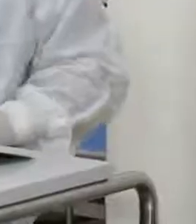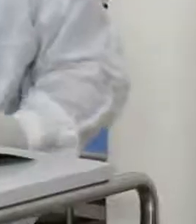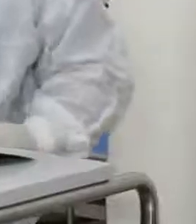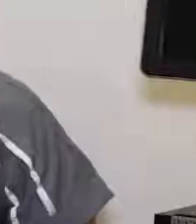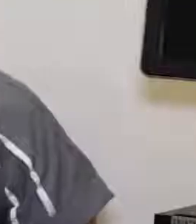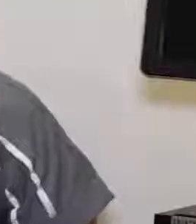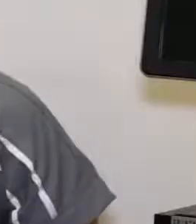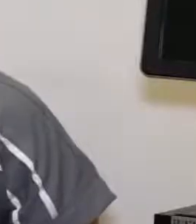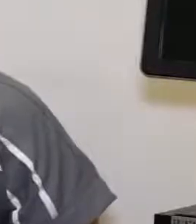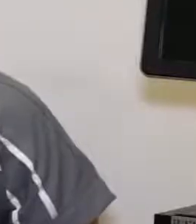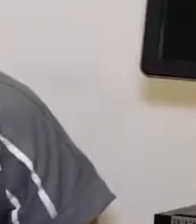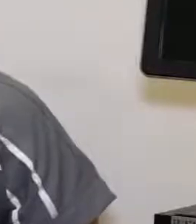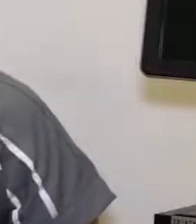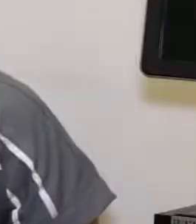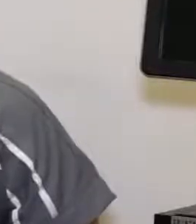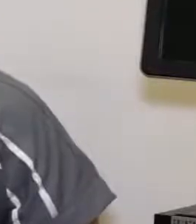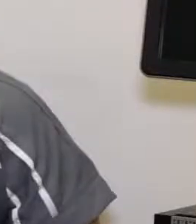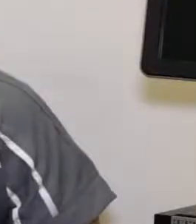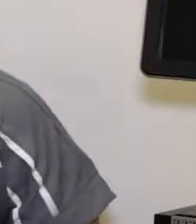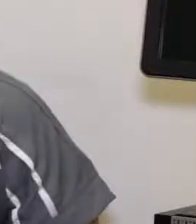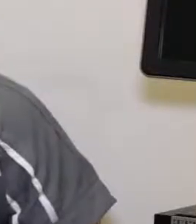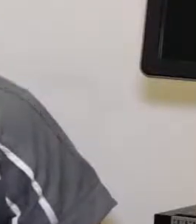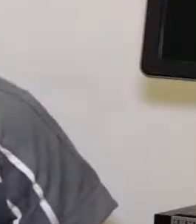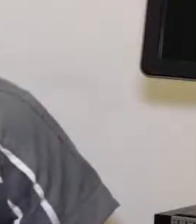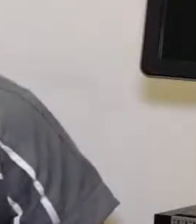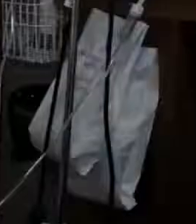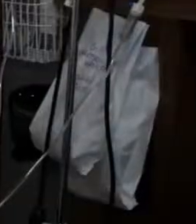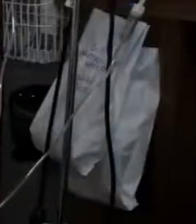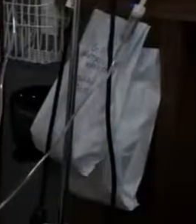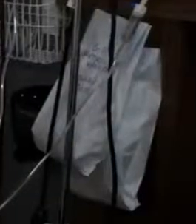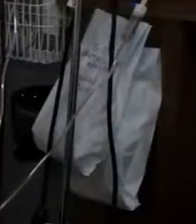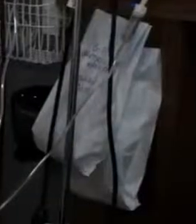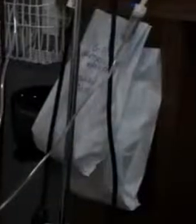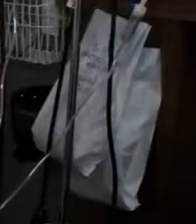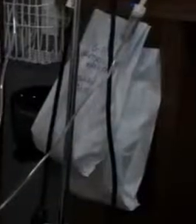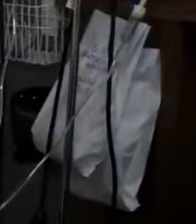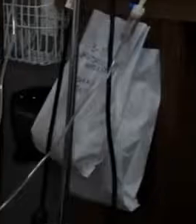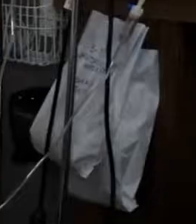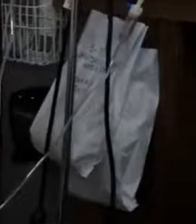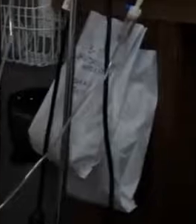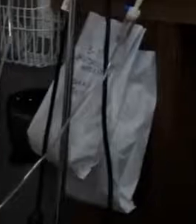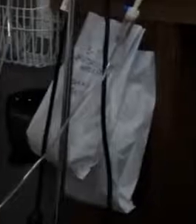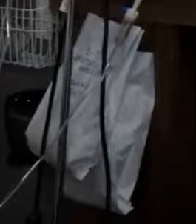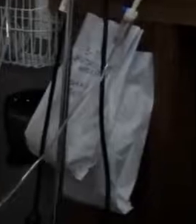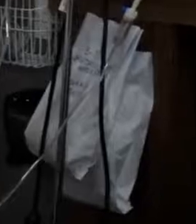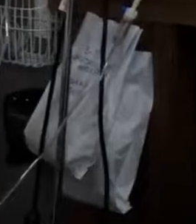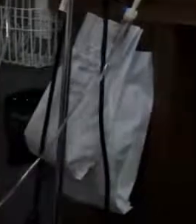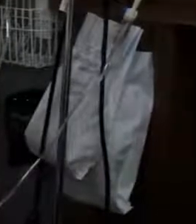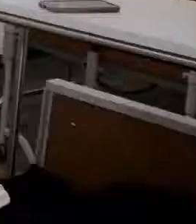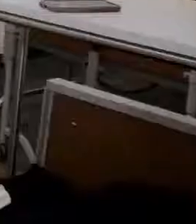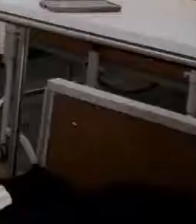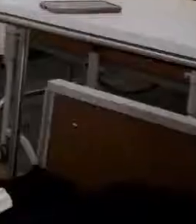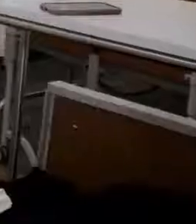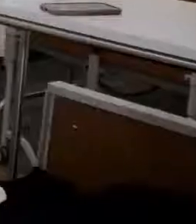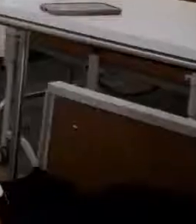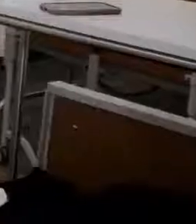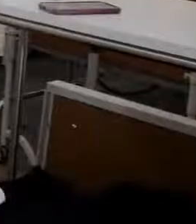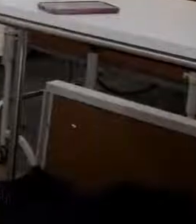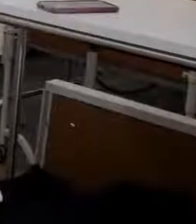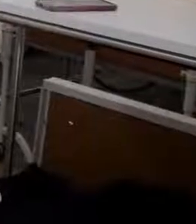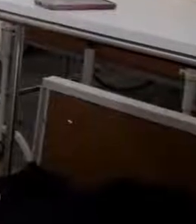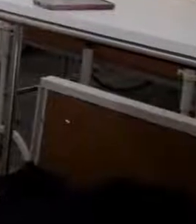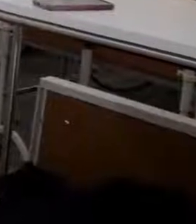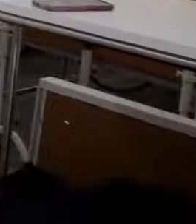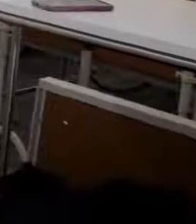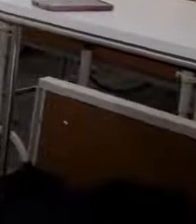les puedo decir que es real que el hecho de traer un cubrebocas, una persona se puede